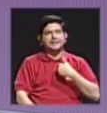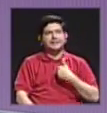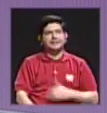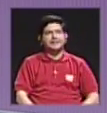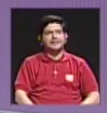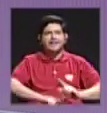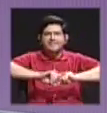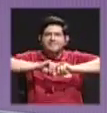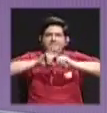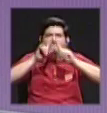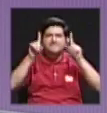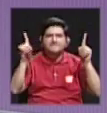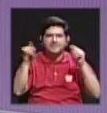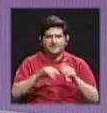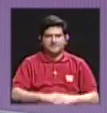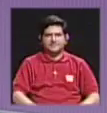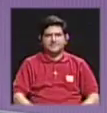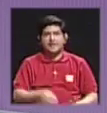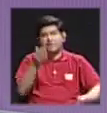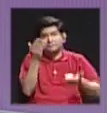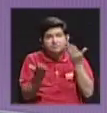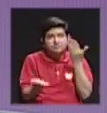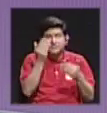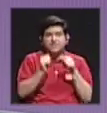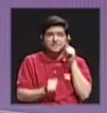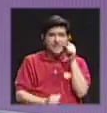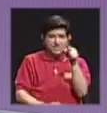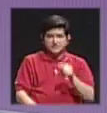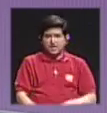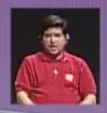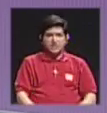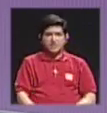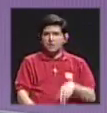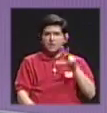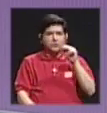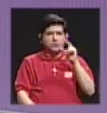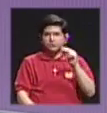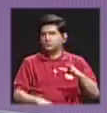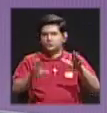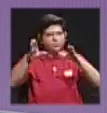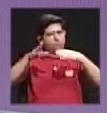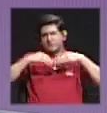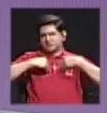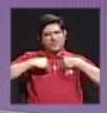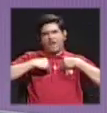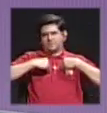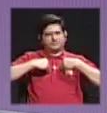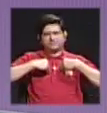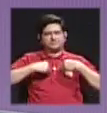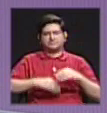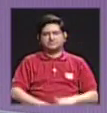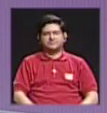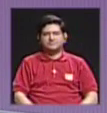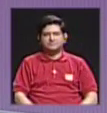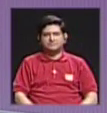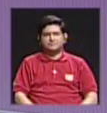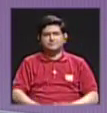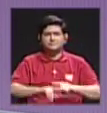una diferencia que, aunque ellos no lo reconocen,